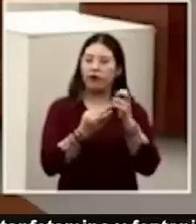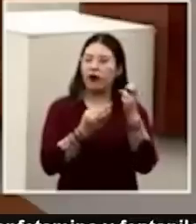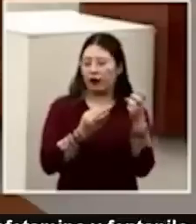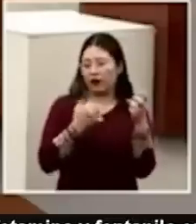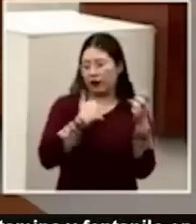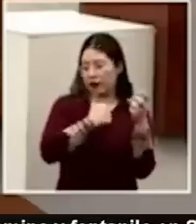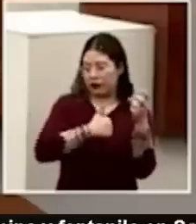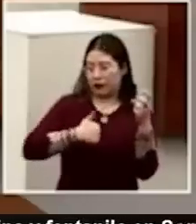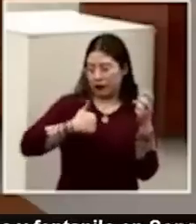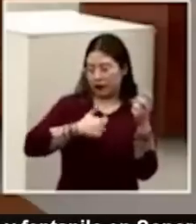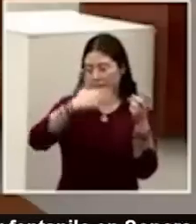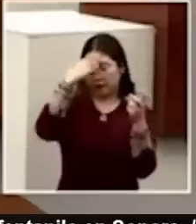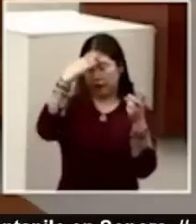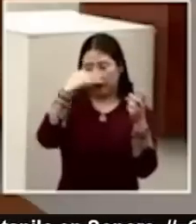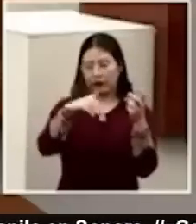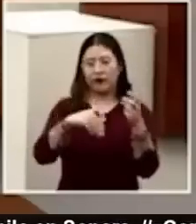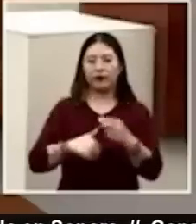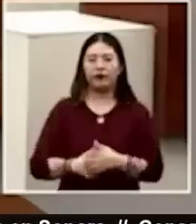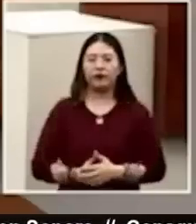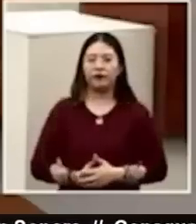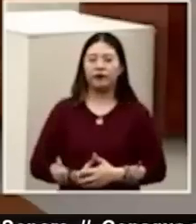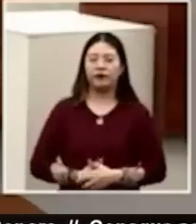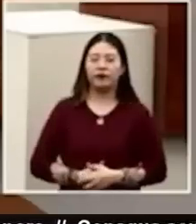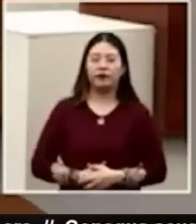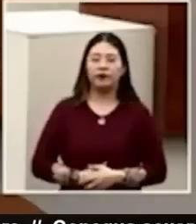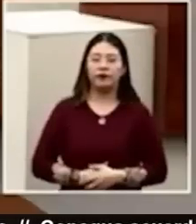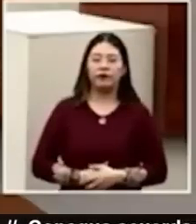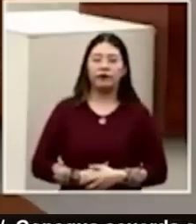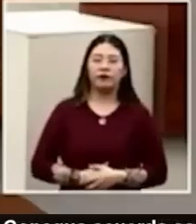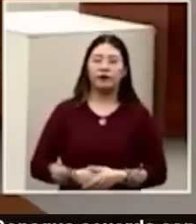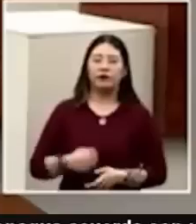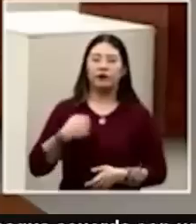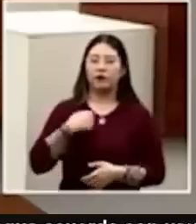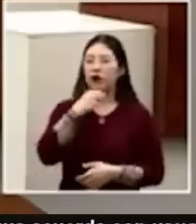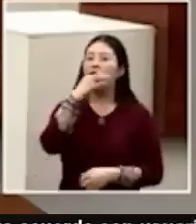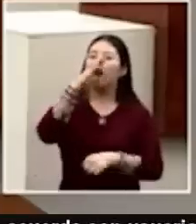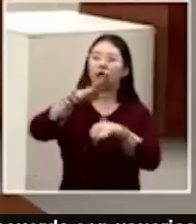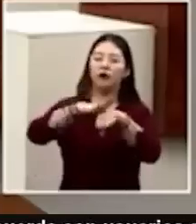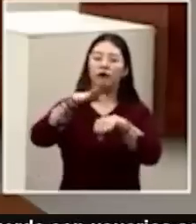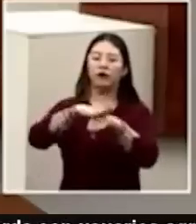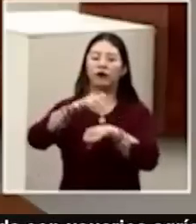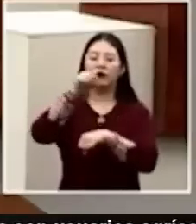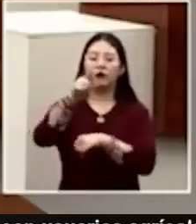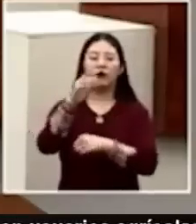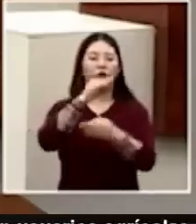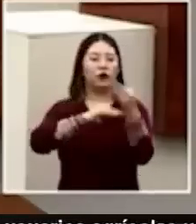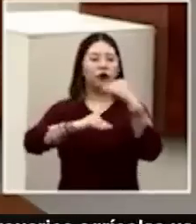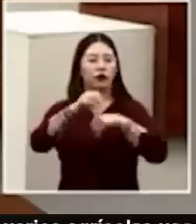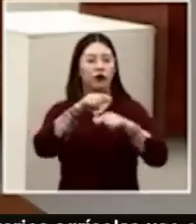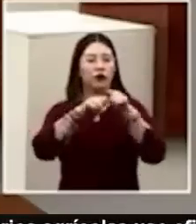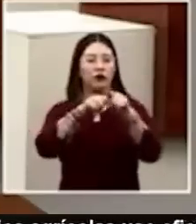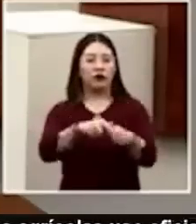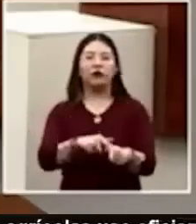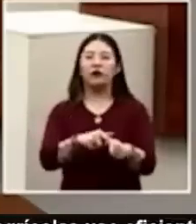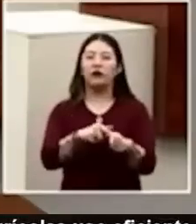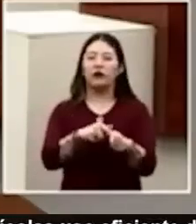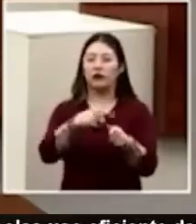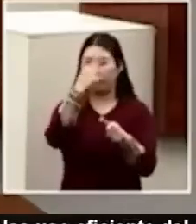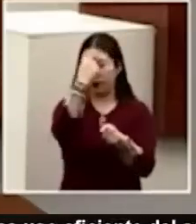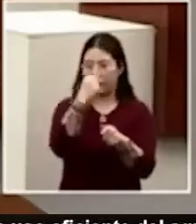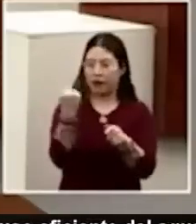desgraciada página de la historia. Pero yo le aseguro que nunca más en